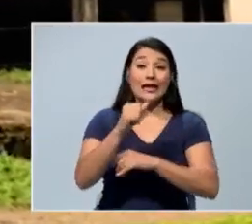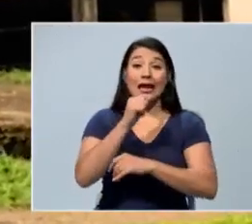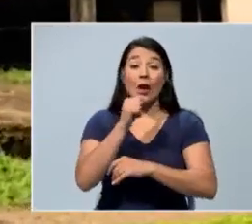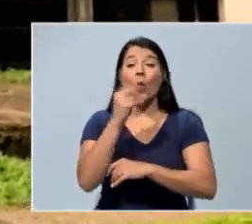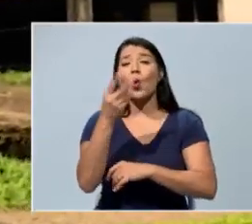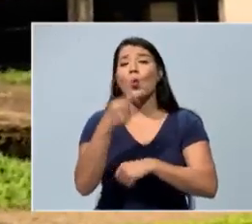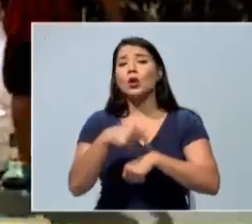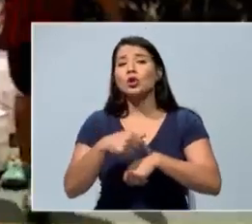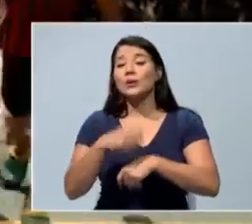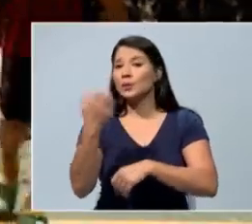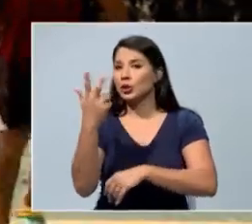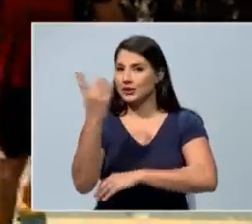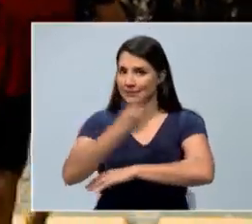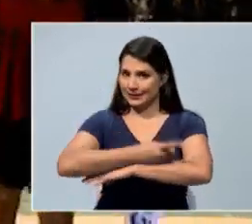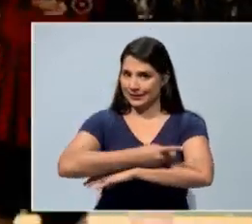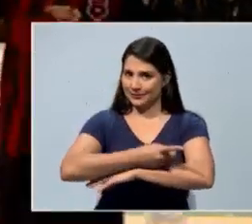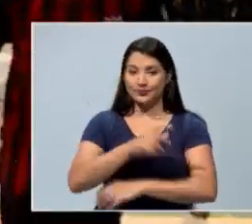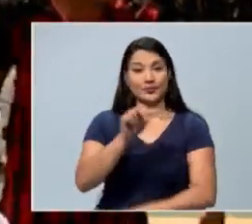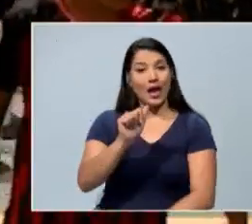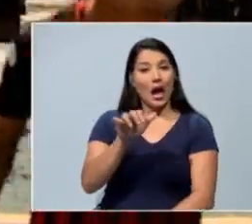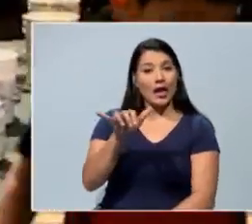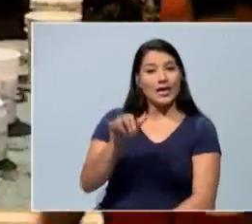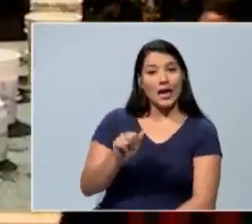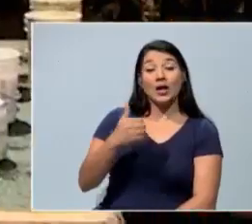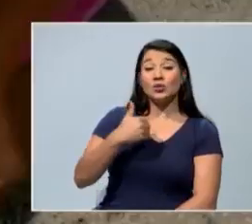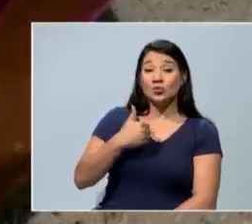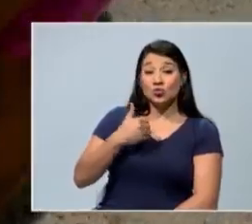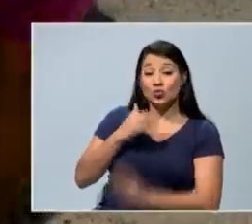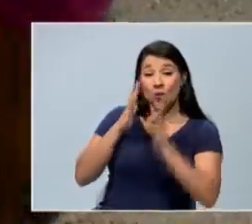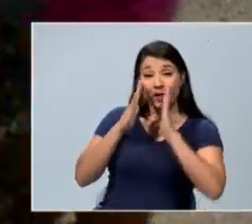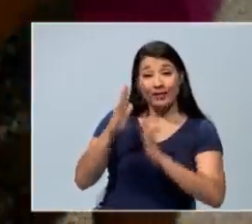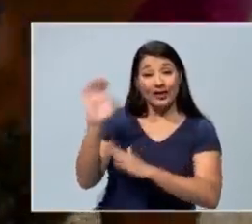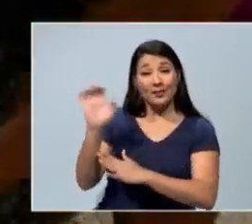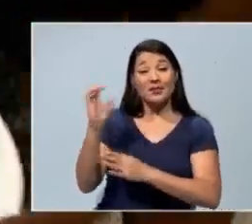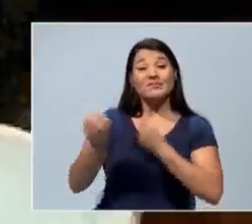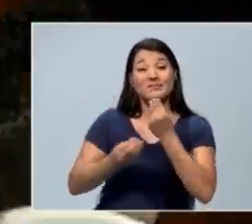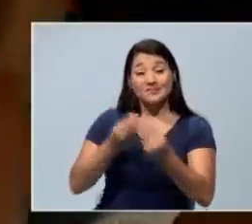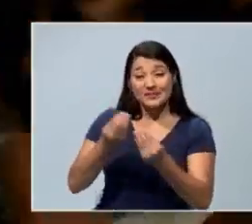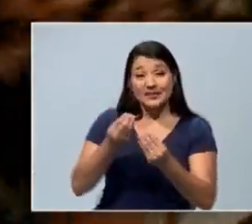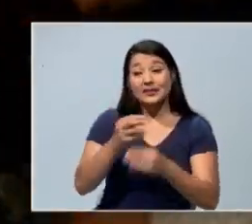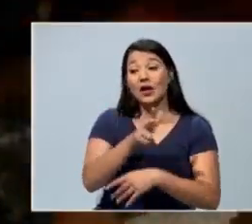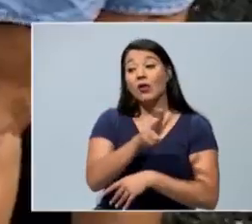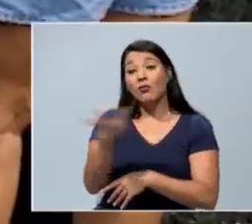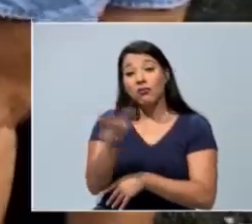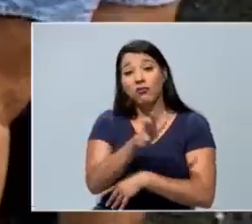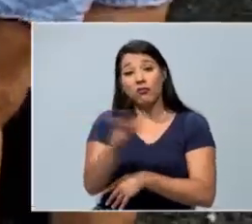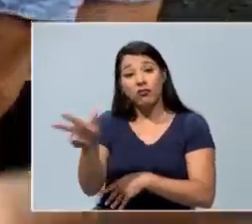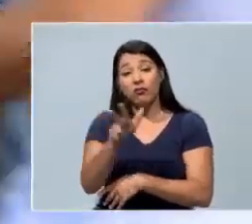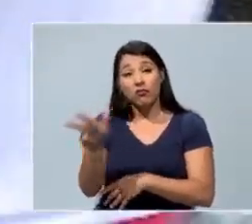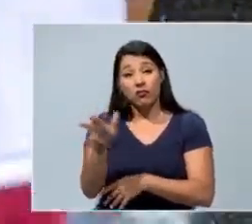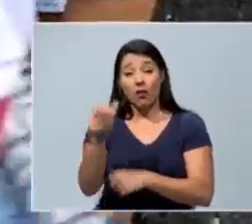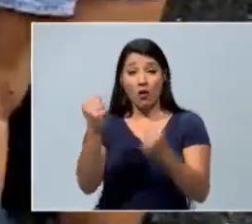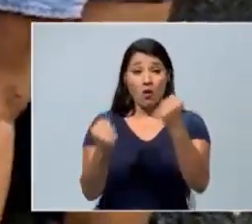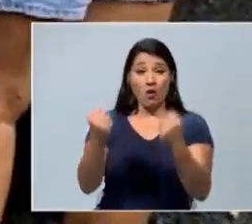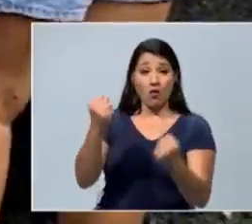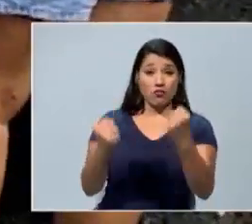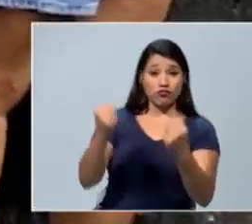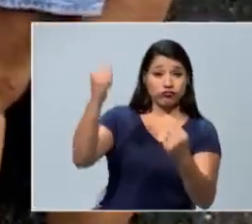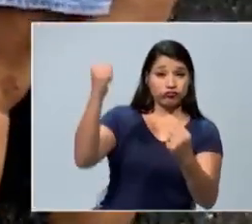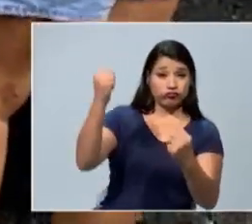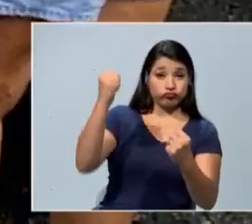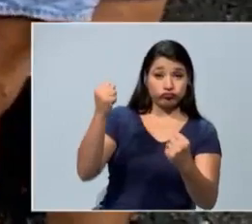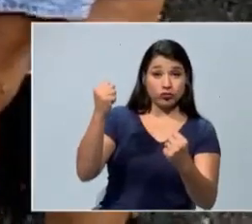días. El AIA tuvo que cubrir la emergencia contratando camiones cisterna que, en total, repartieron casi 2